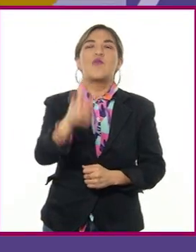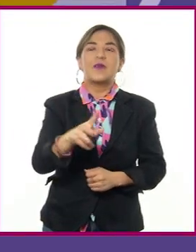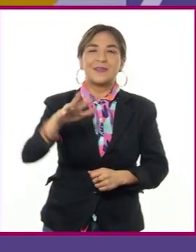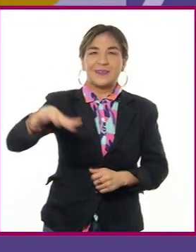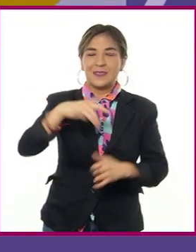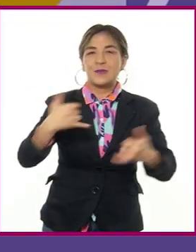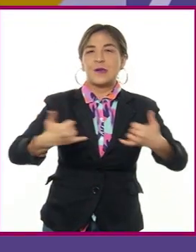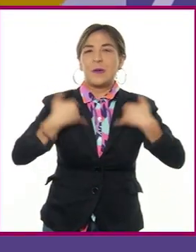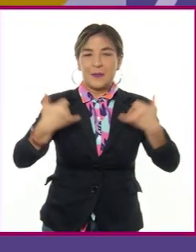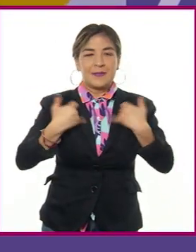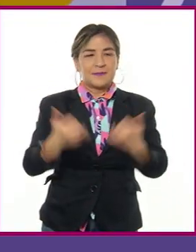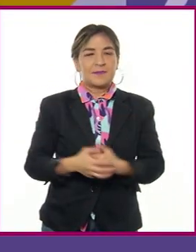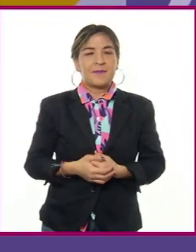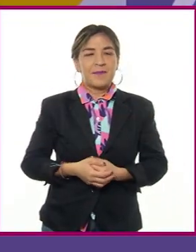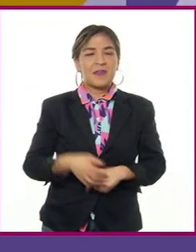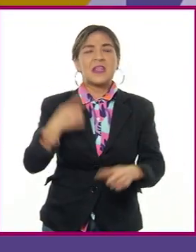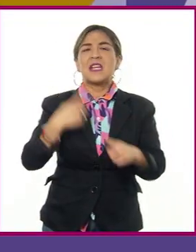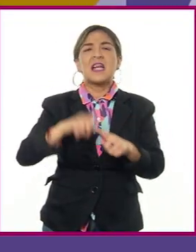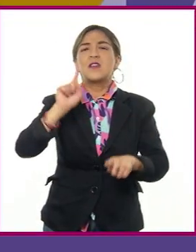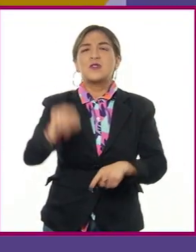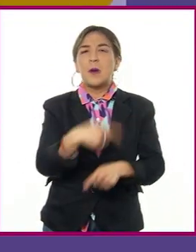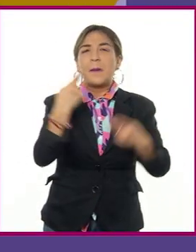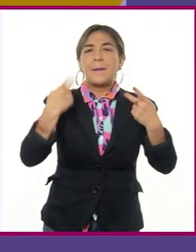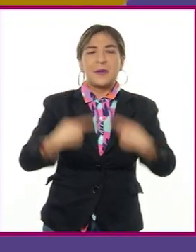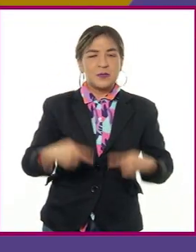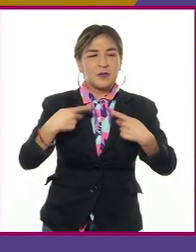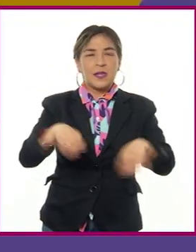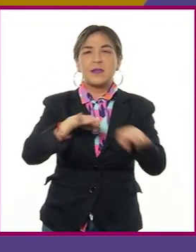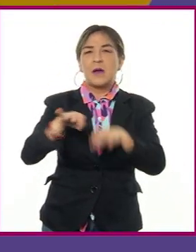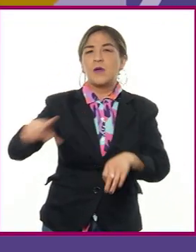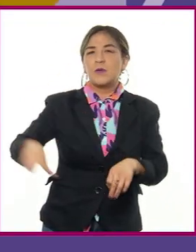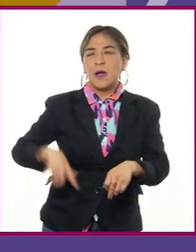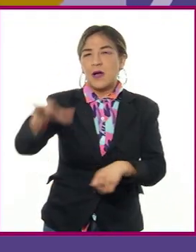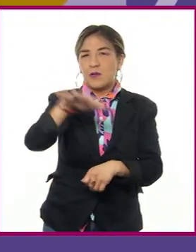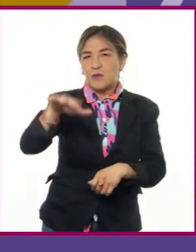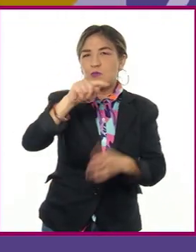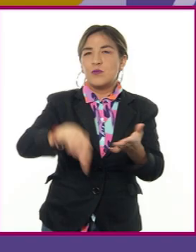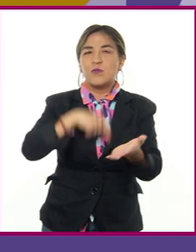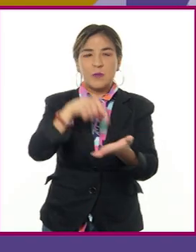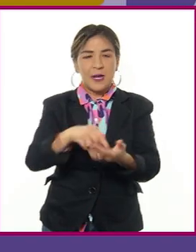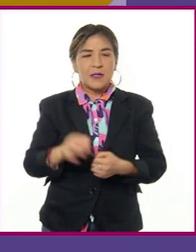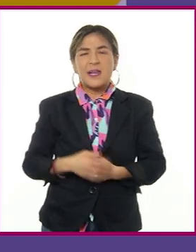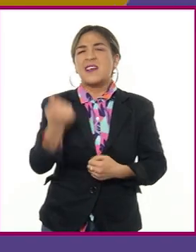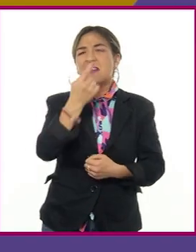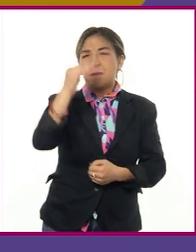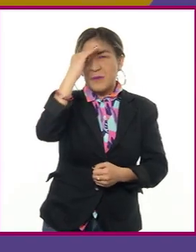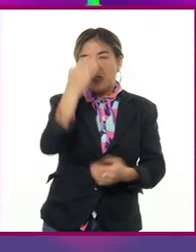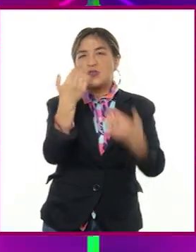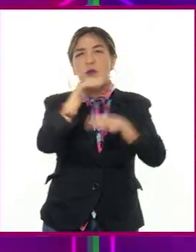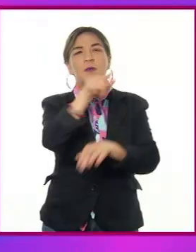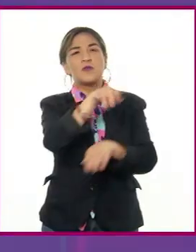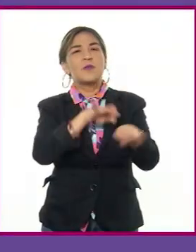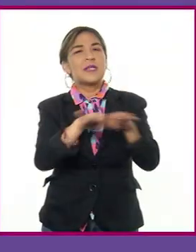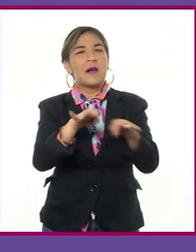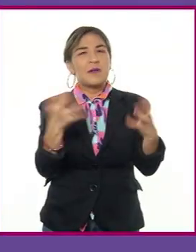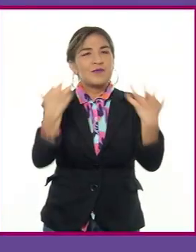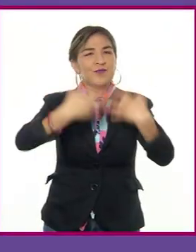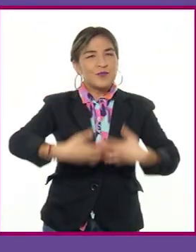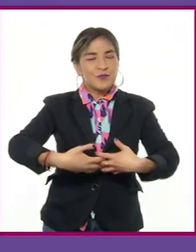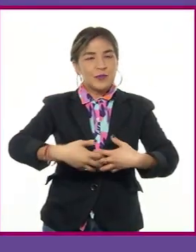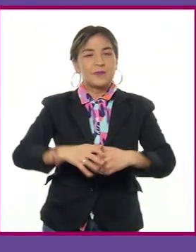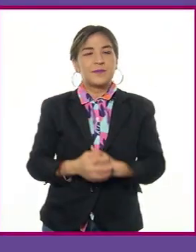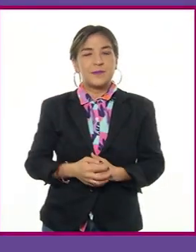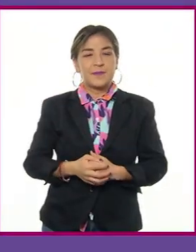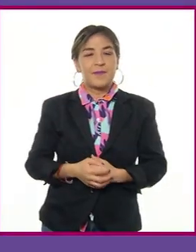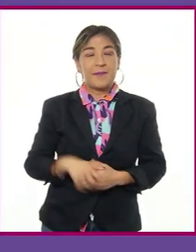Juventud. ¿Quiénes son las y los servidores públicos de su comunidad? ¿Y qué piensan acerca de su función?